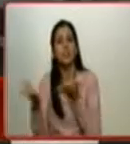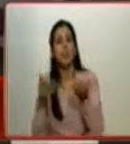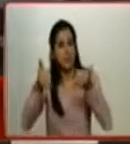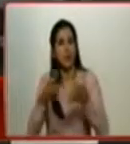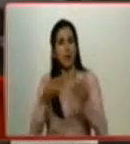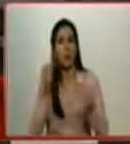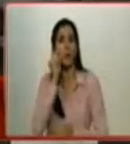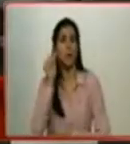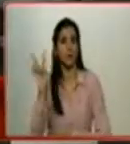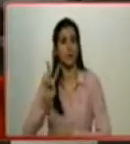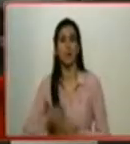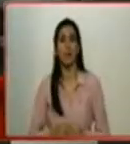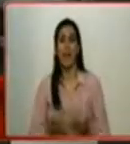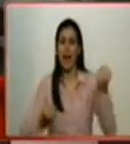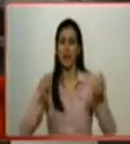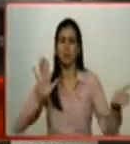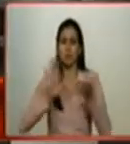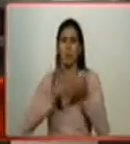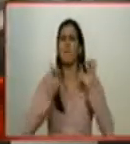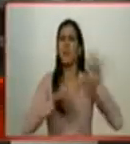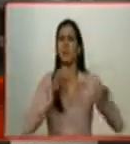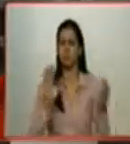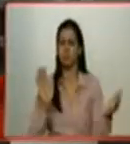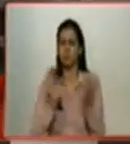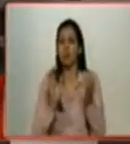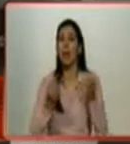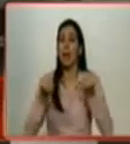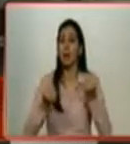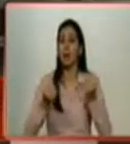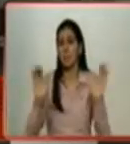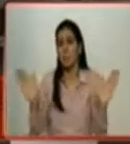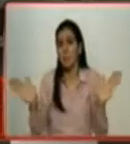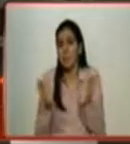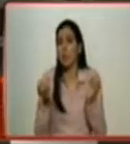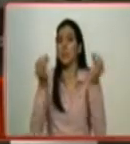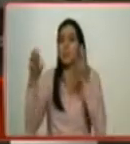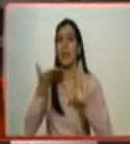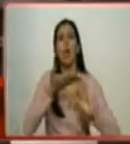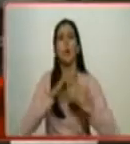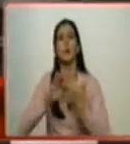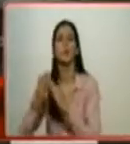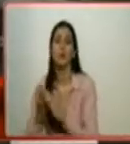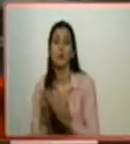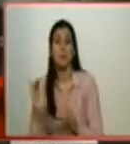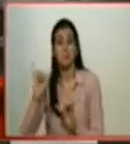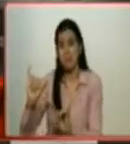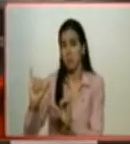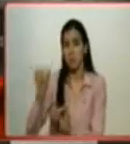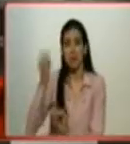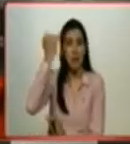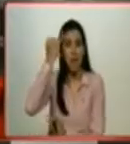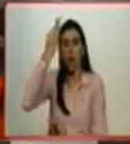venezolanos. Los camiones compactadores 350 y vehículos livianos irán directamente a las comunidades, exigencia de los mismos